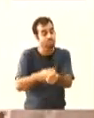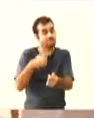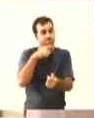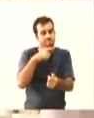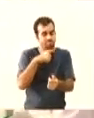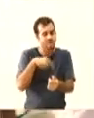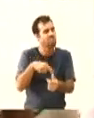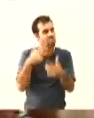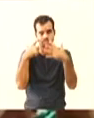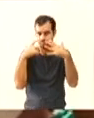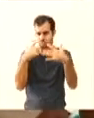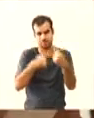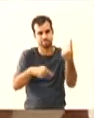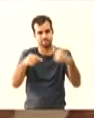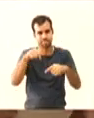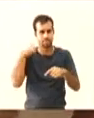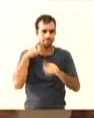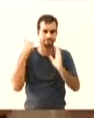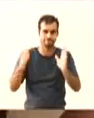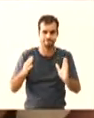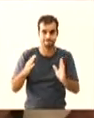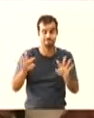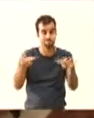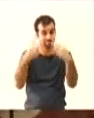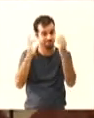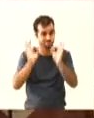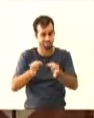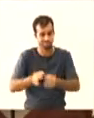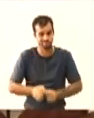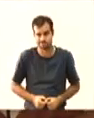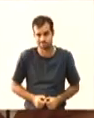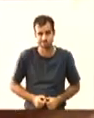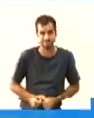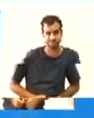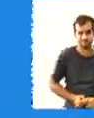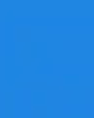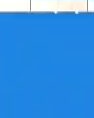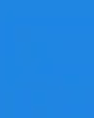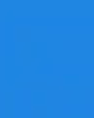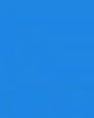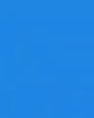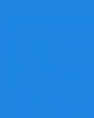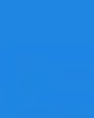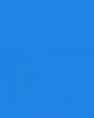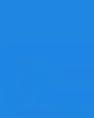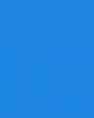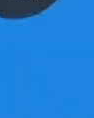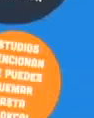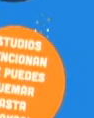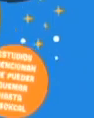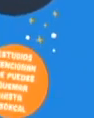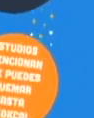vida es el desafío supremo de este año. Sigue con nosotros en Jóvenes por la Vida.